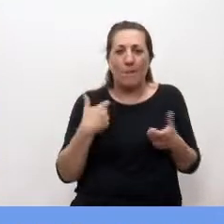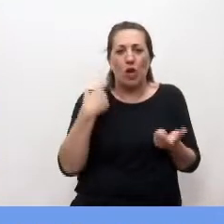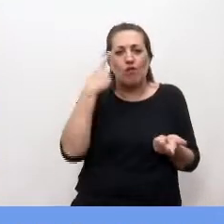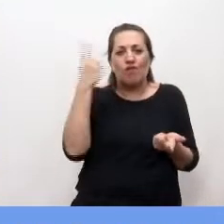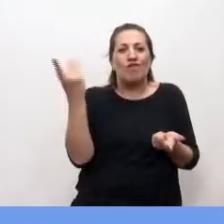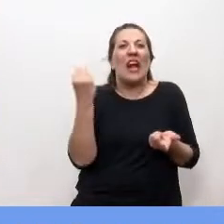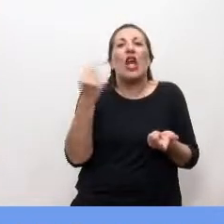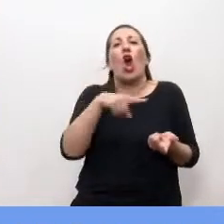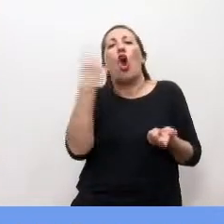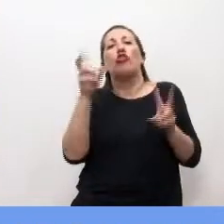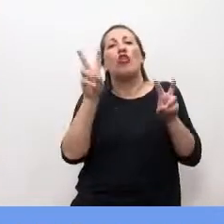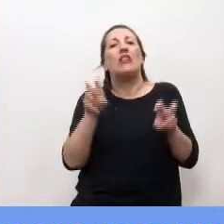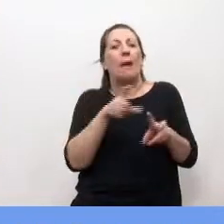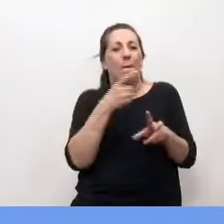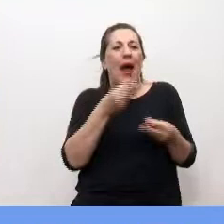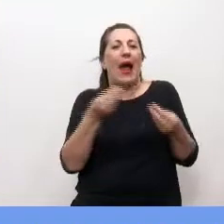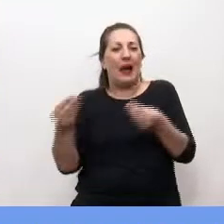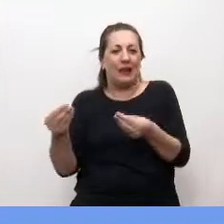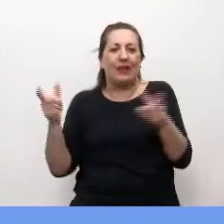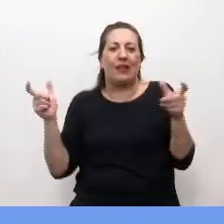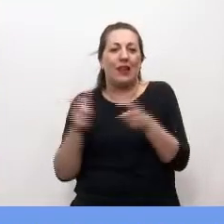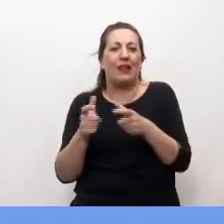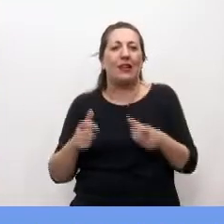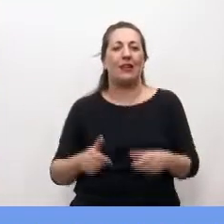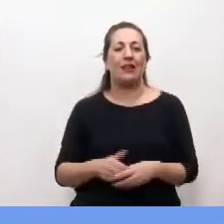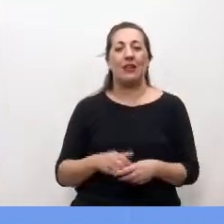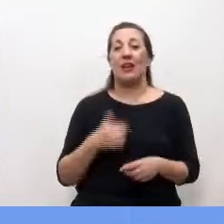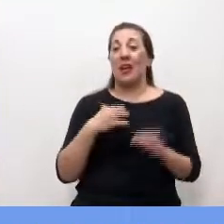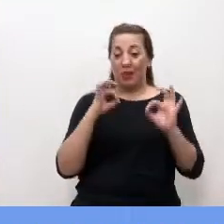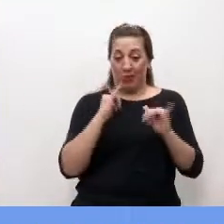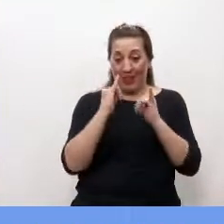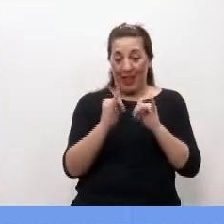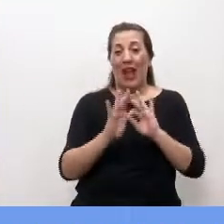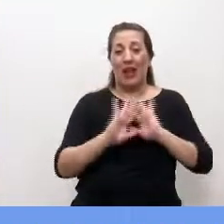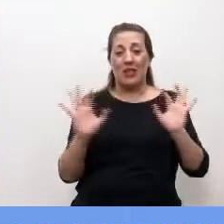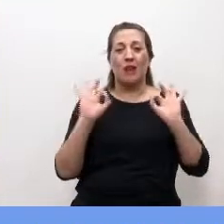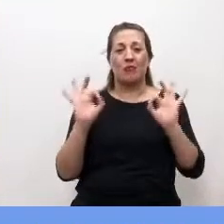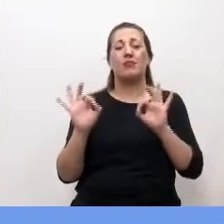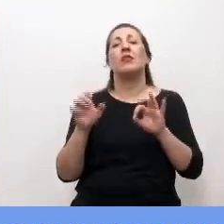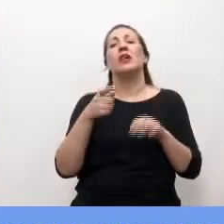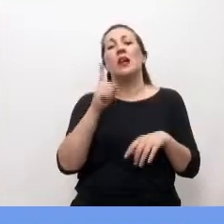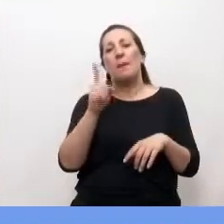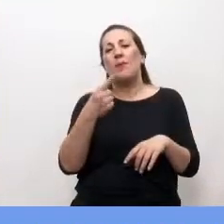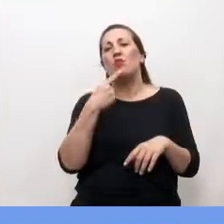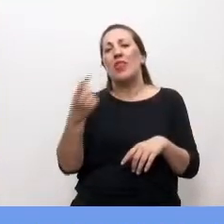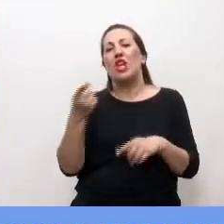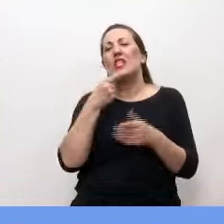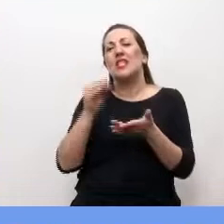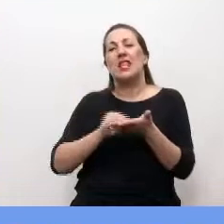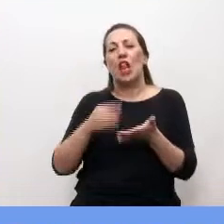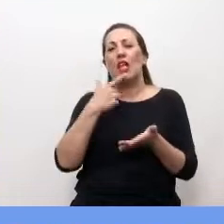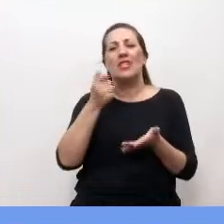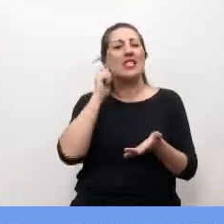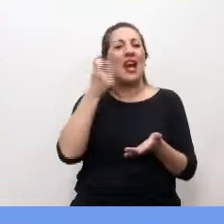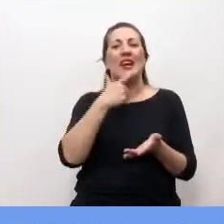comisión de población dicho esto todos sabemos que nuestro país Como dijo la senadora Fernández sagasti el lugar donde